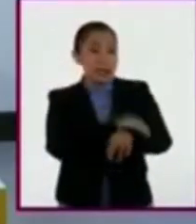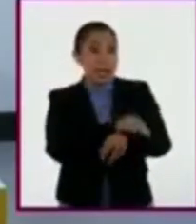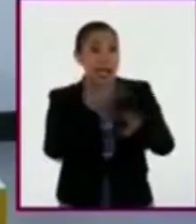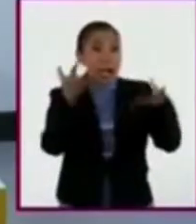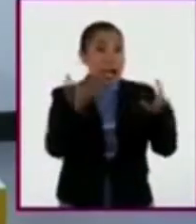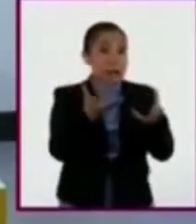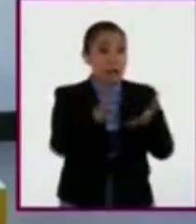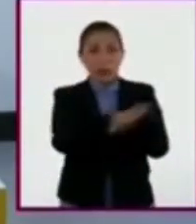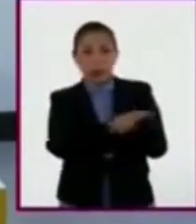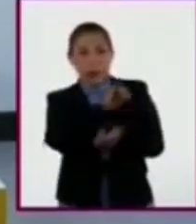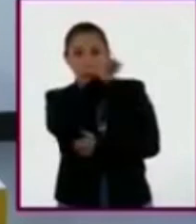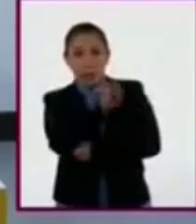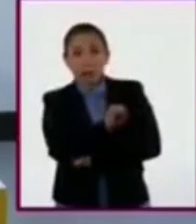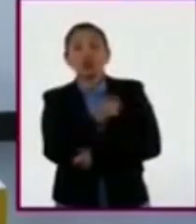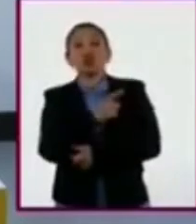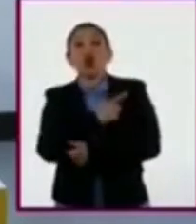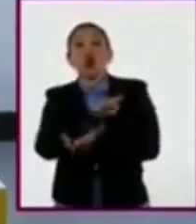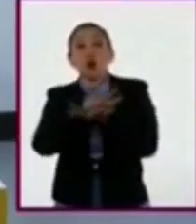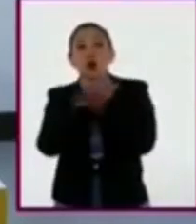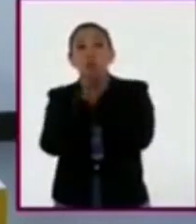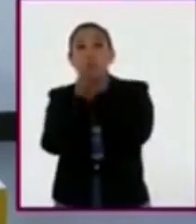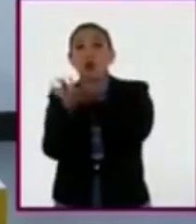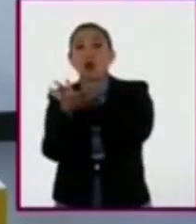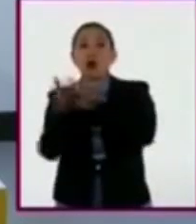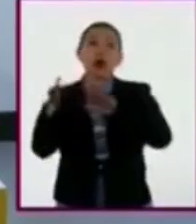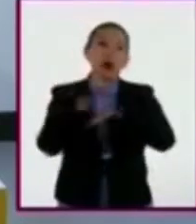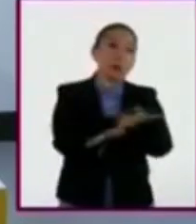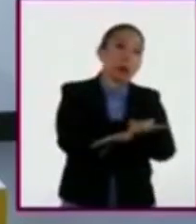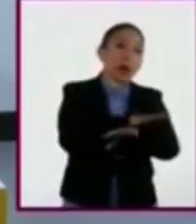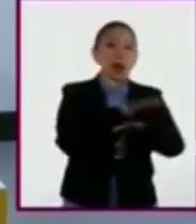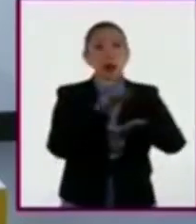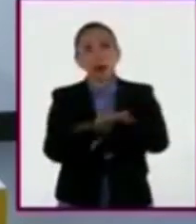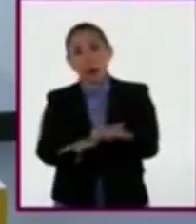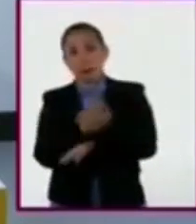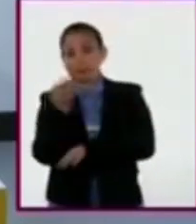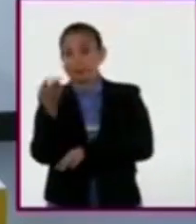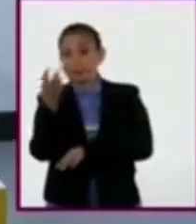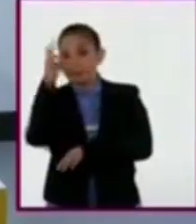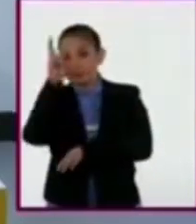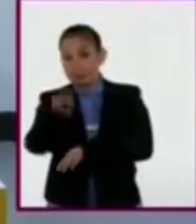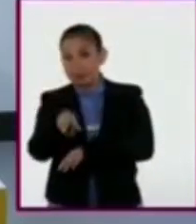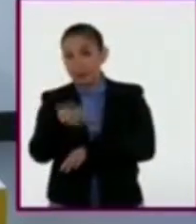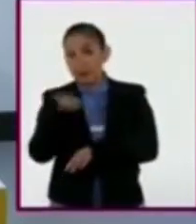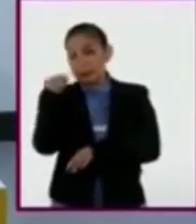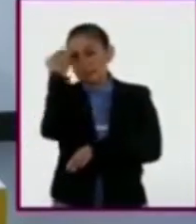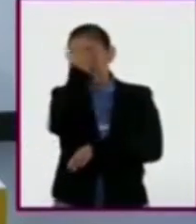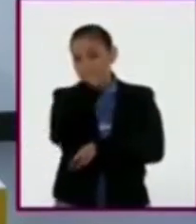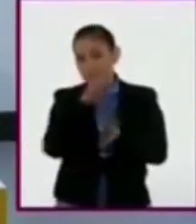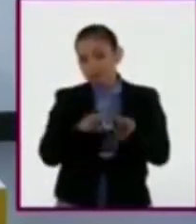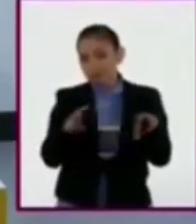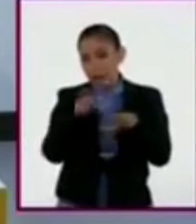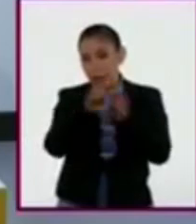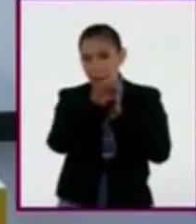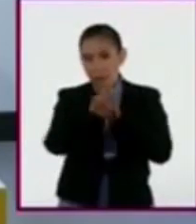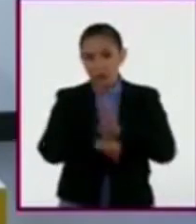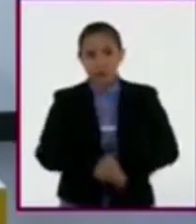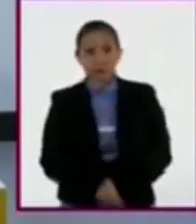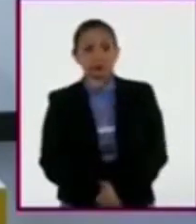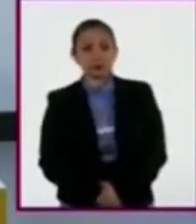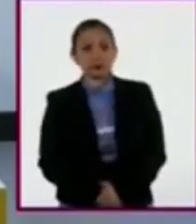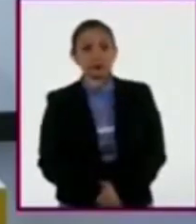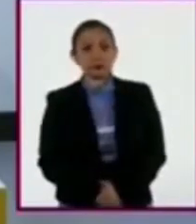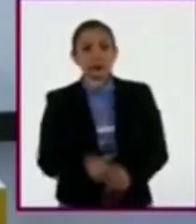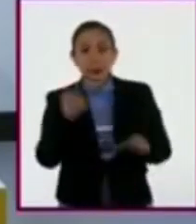crea ni se destruye, solo se transforma. Justo esa es la idea. Analicemos los ejemplos.